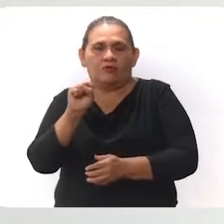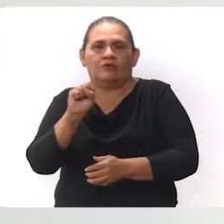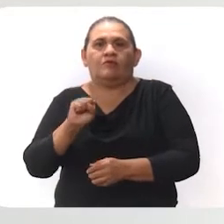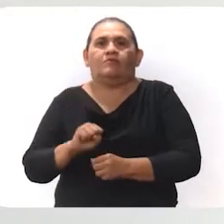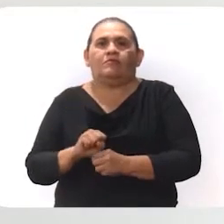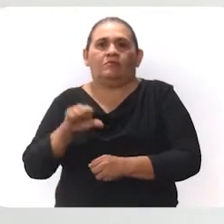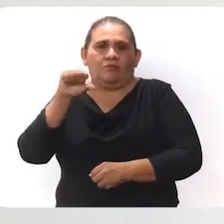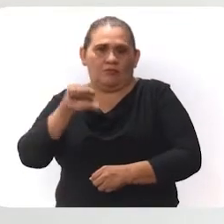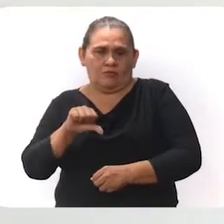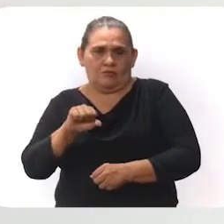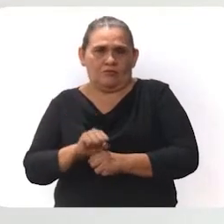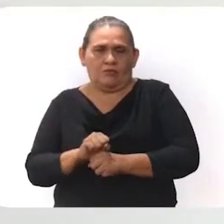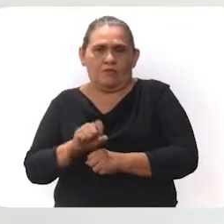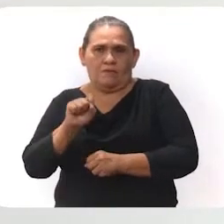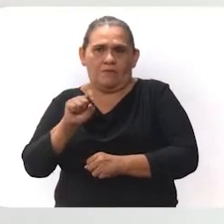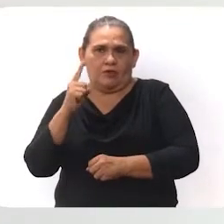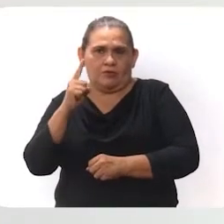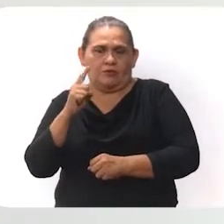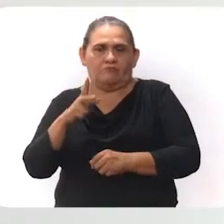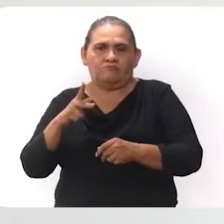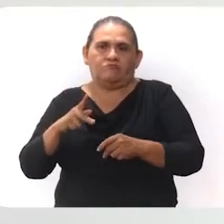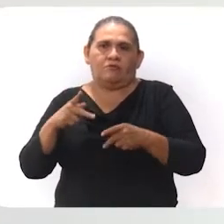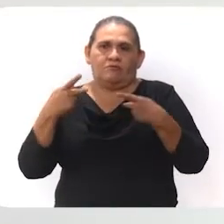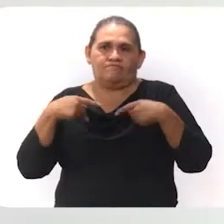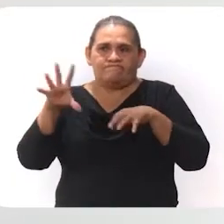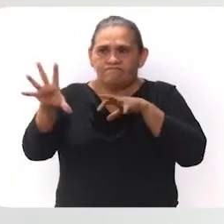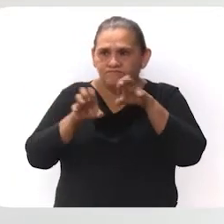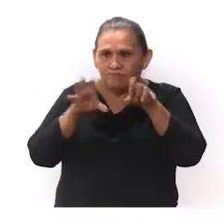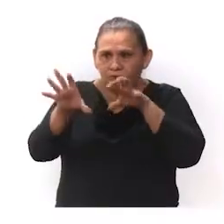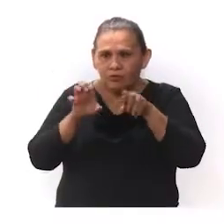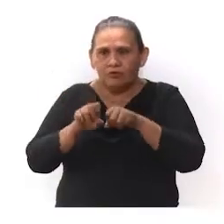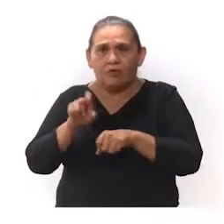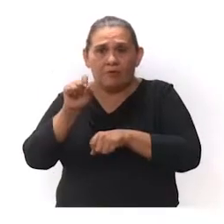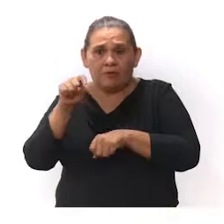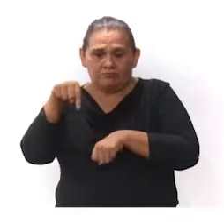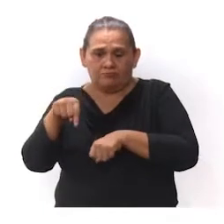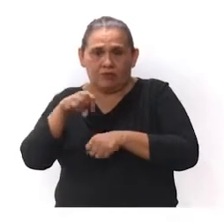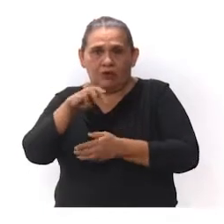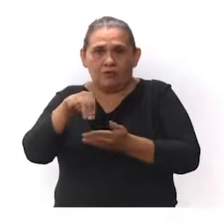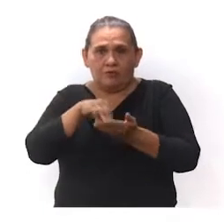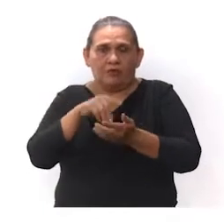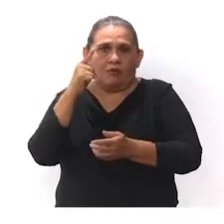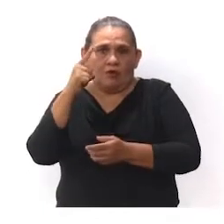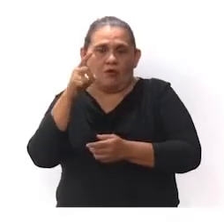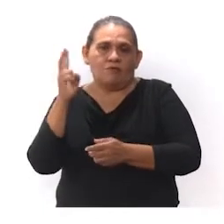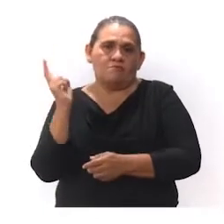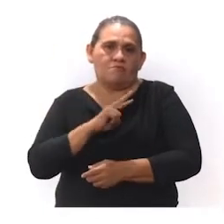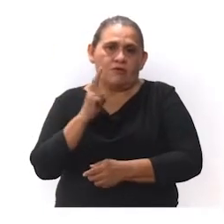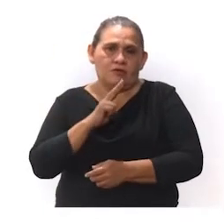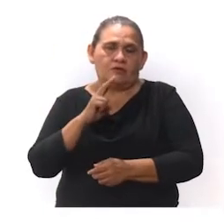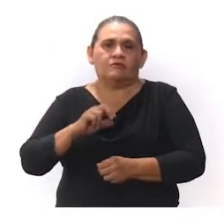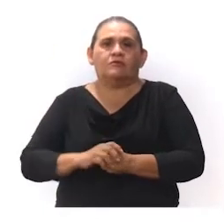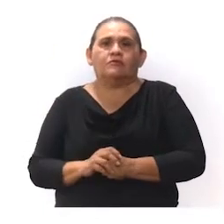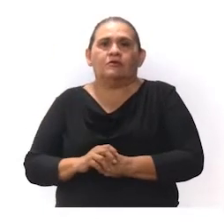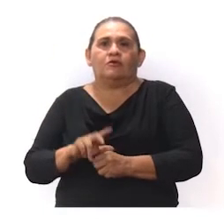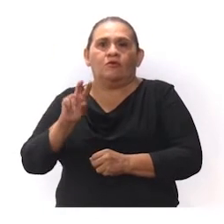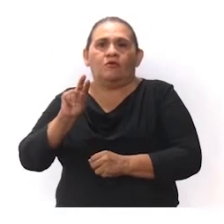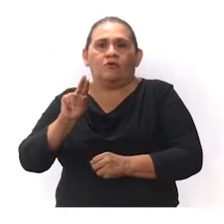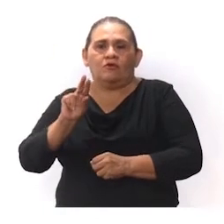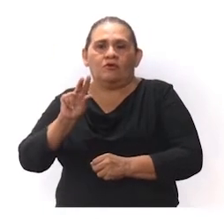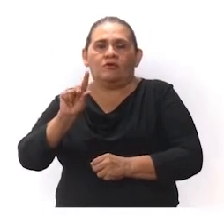77.360. Hoy se detectaron 21 nuevos contagios de coronavirus, 20 en Mérida, 1 en Valladolid. De los